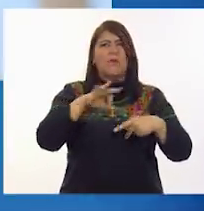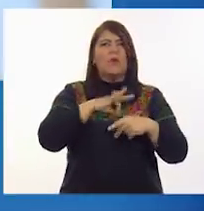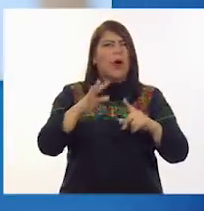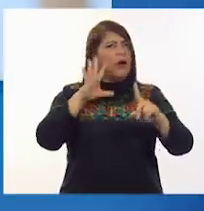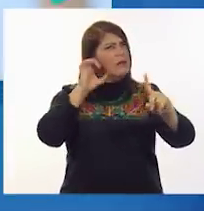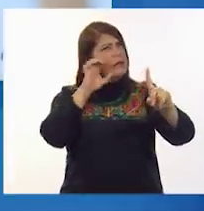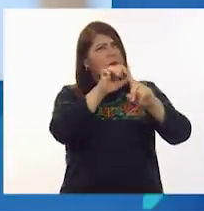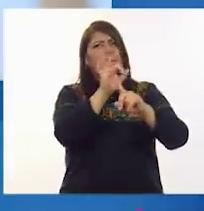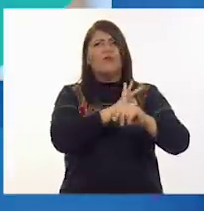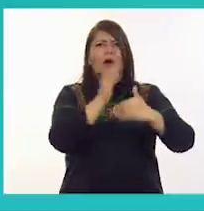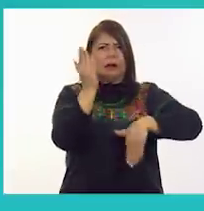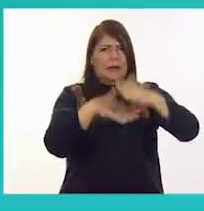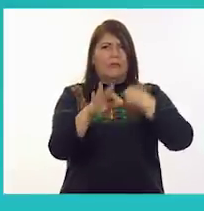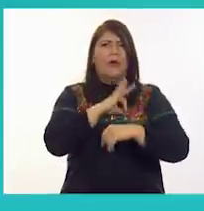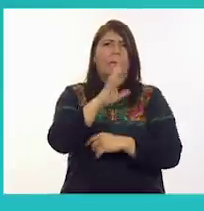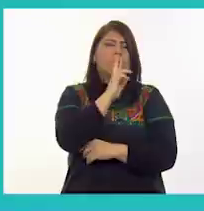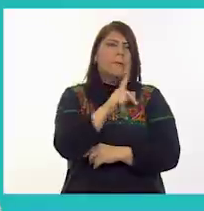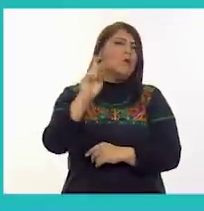los mejores del mundo.